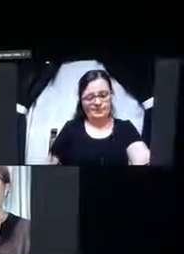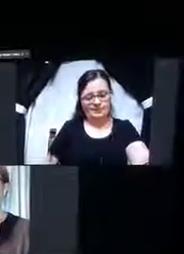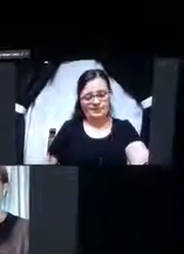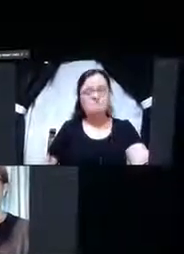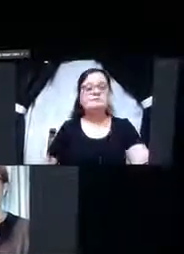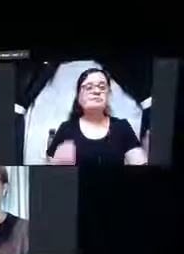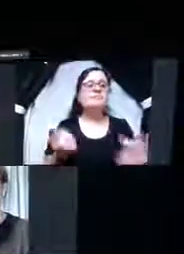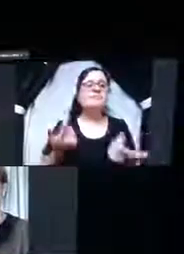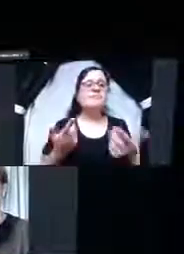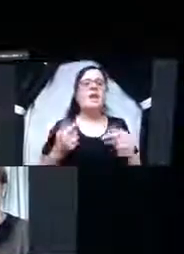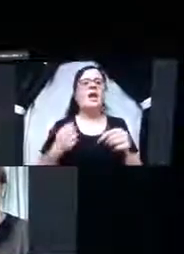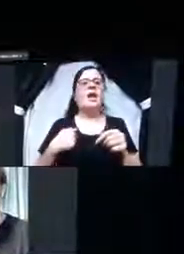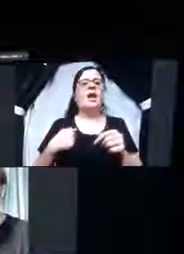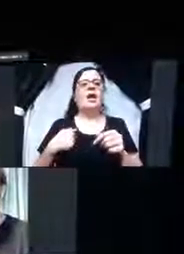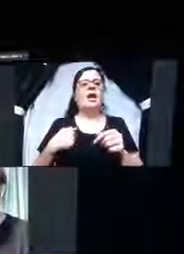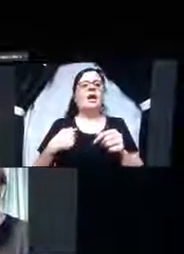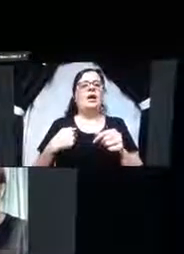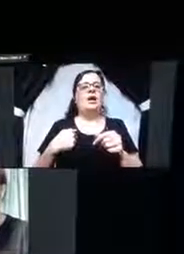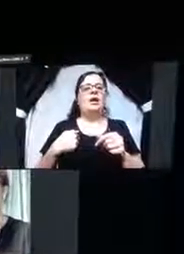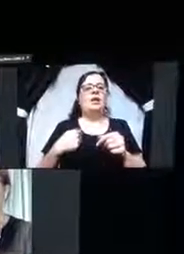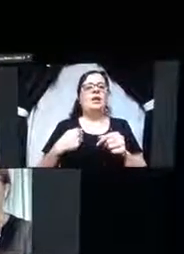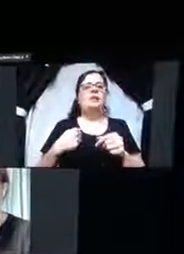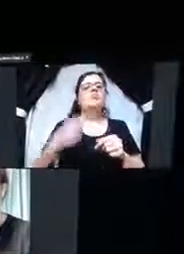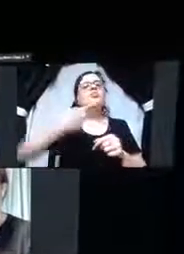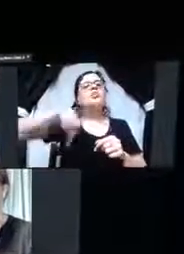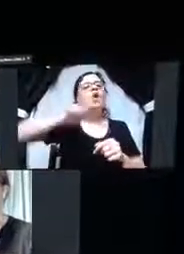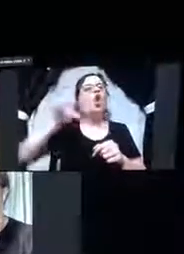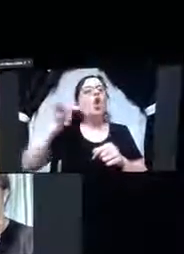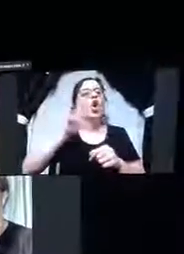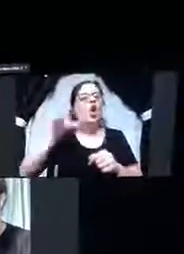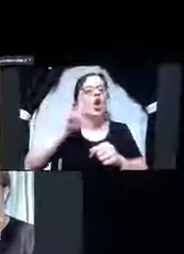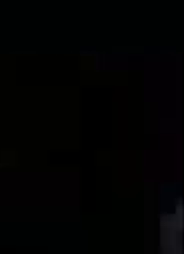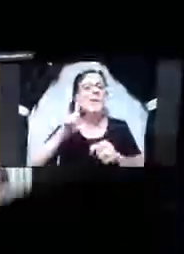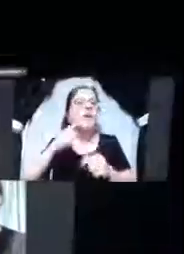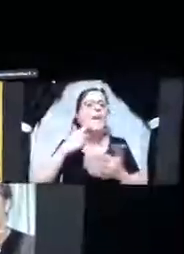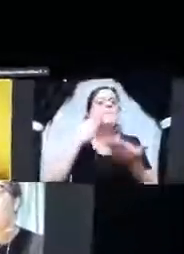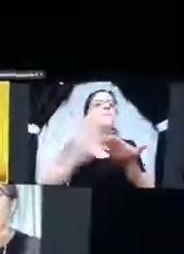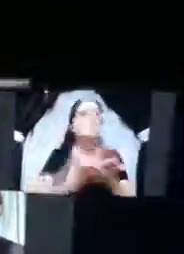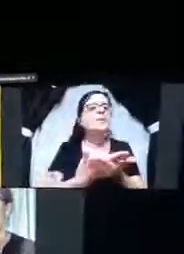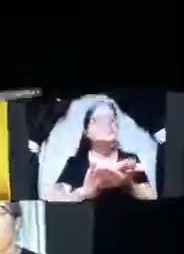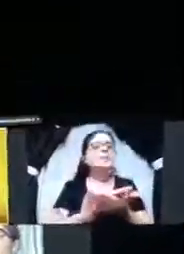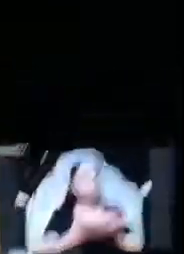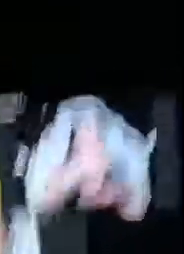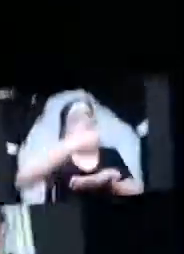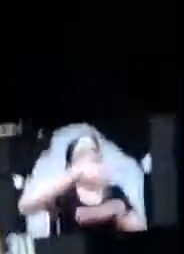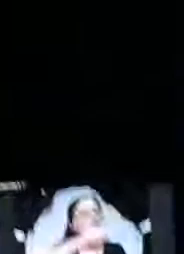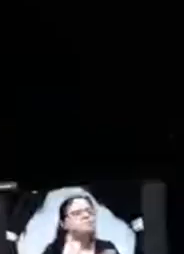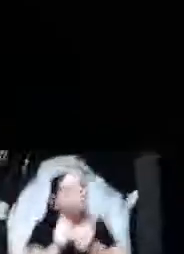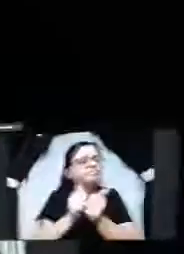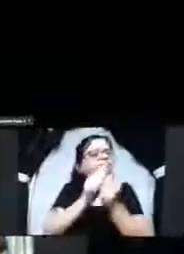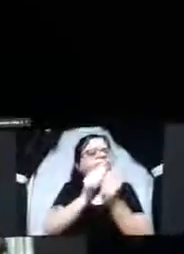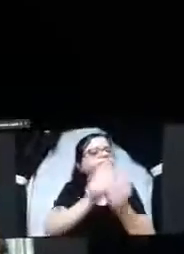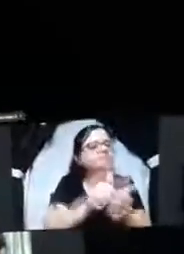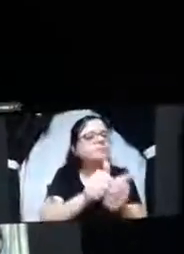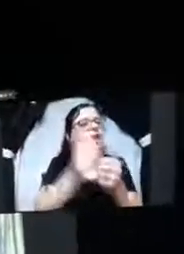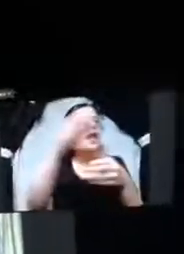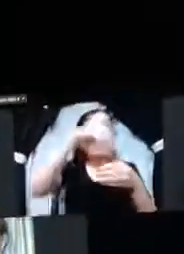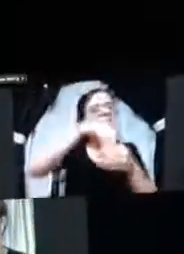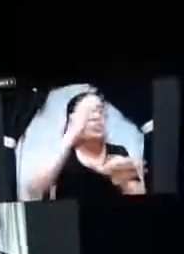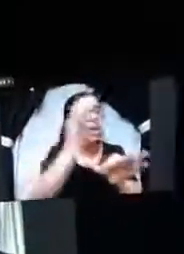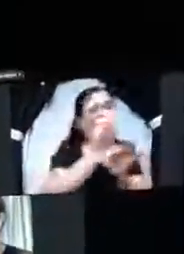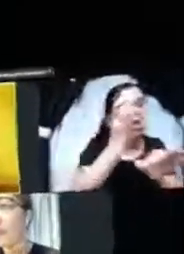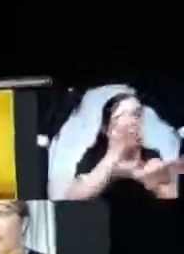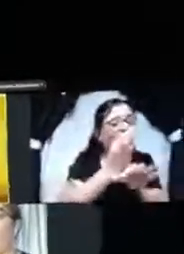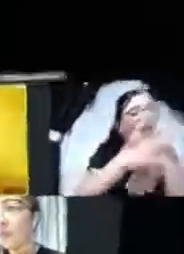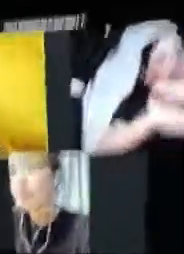En logogenia proponemos acompañar por lo pronto a los chicos muy chiquititos desde que inician su escolaridad